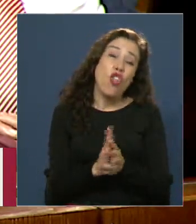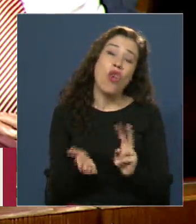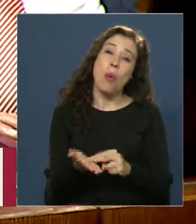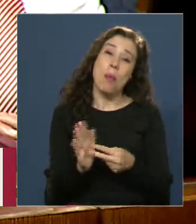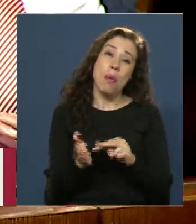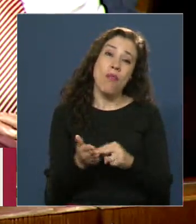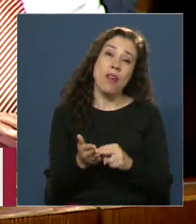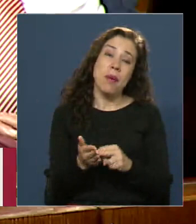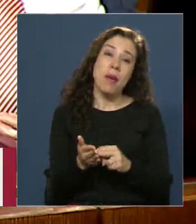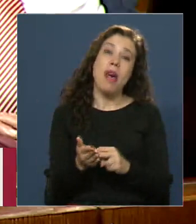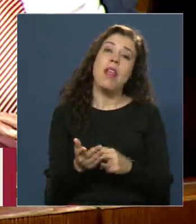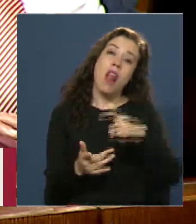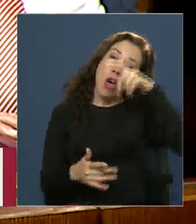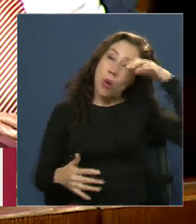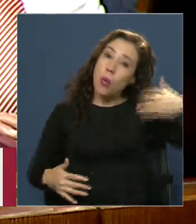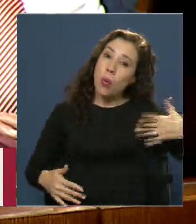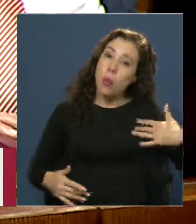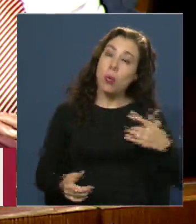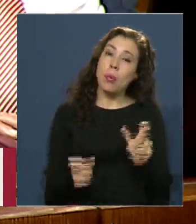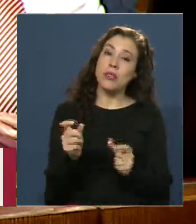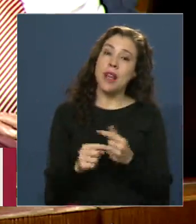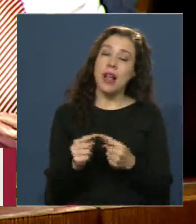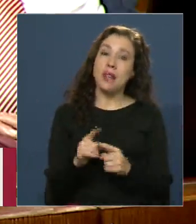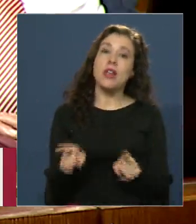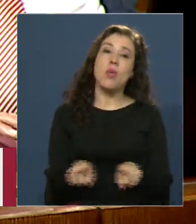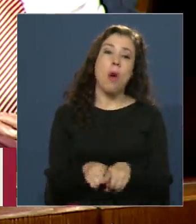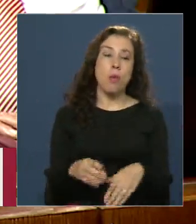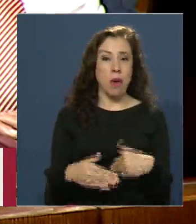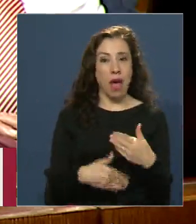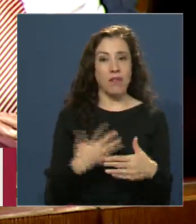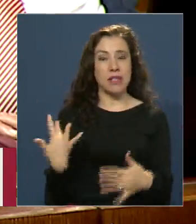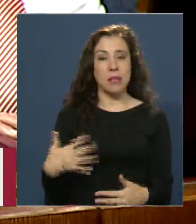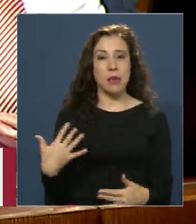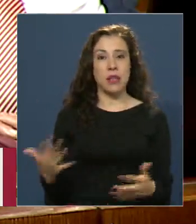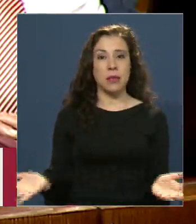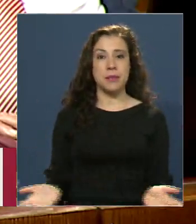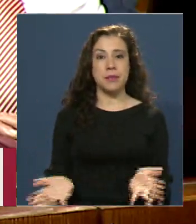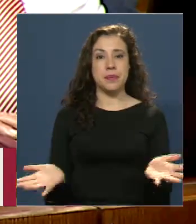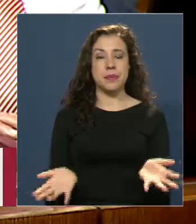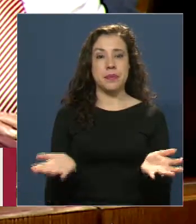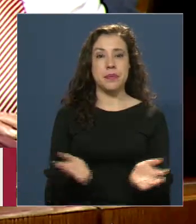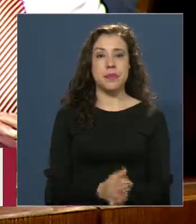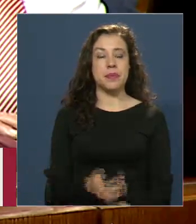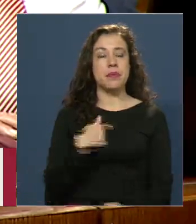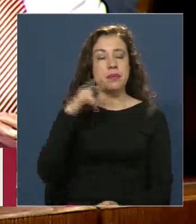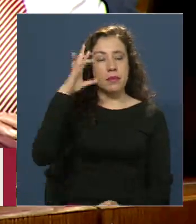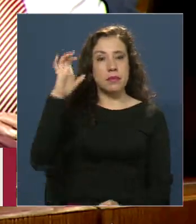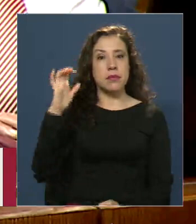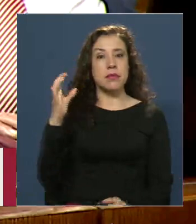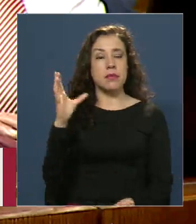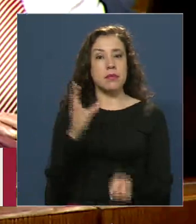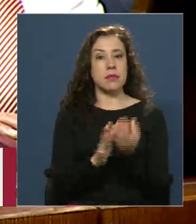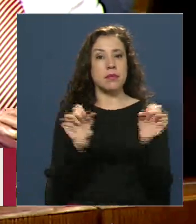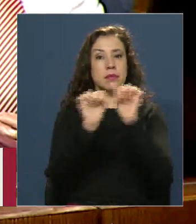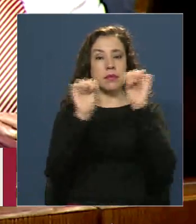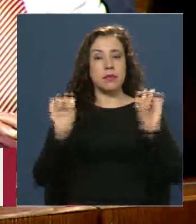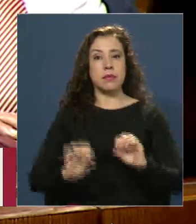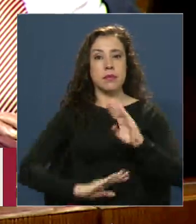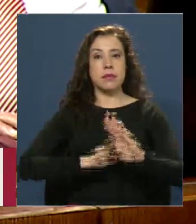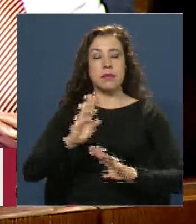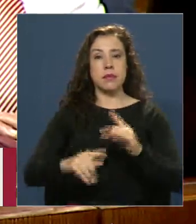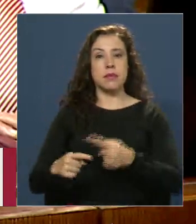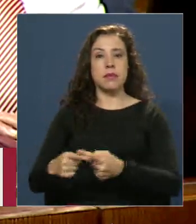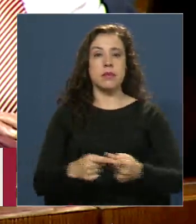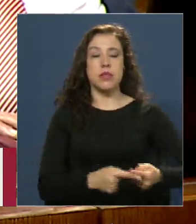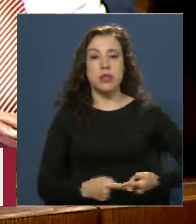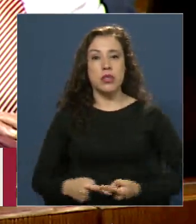problemas de nuestra esforzada clase media, es un gran paso para impulsarla. Creemos que modernizar el sistema de protección social